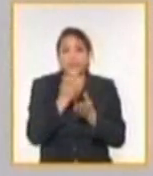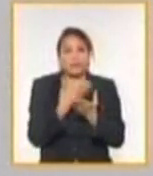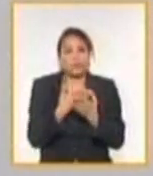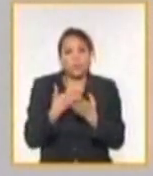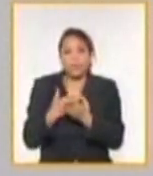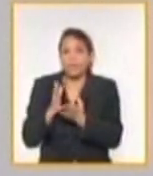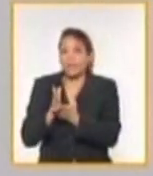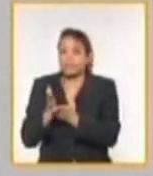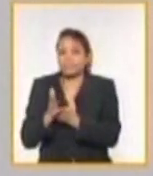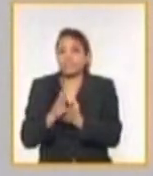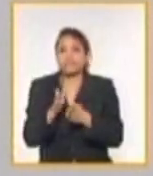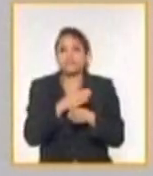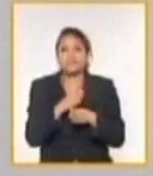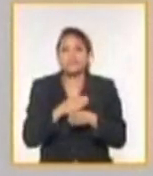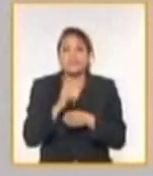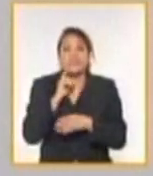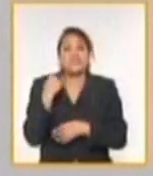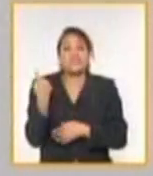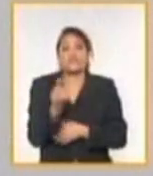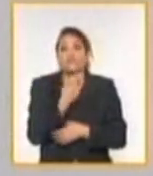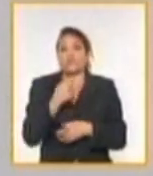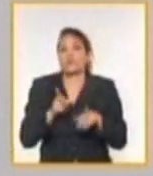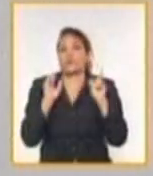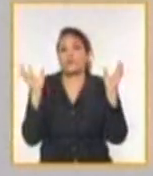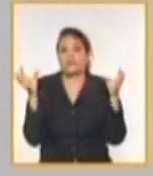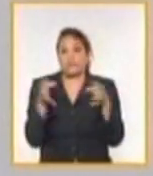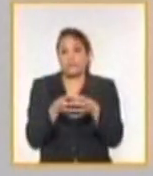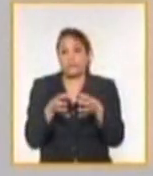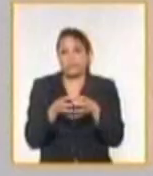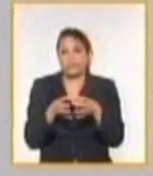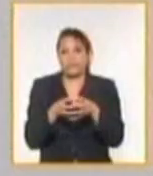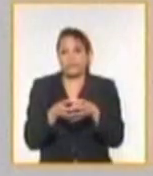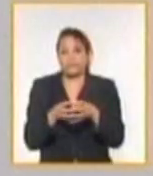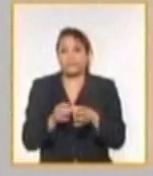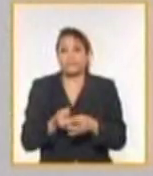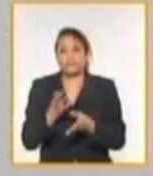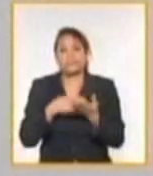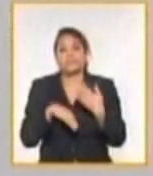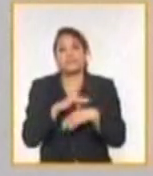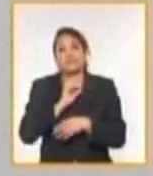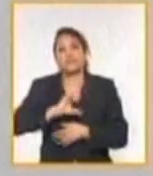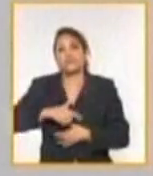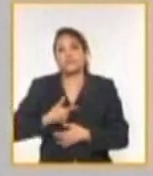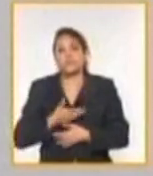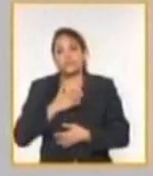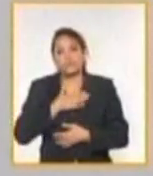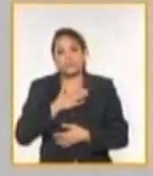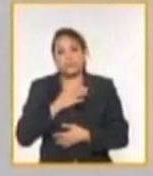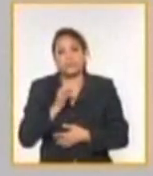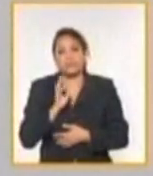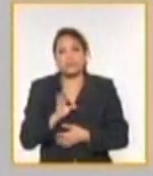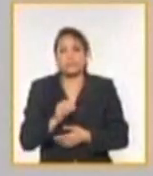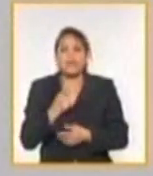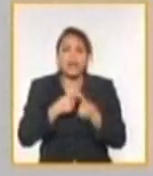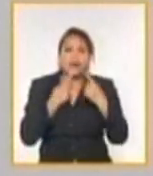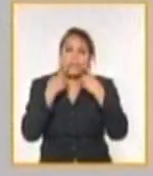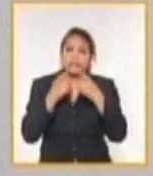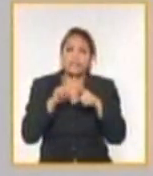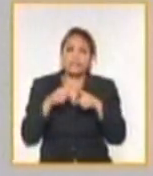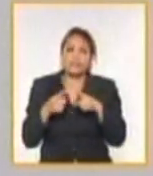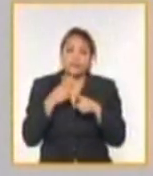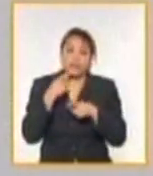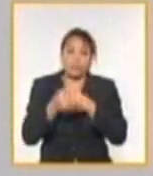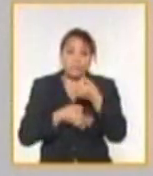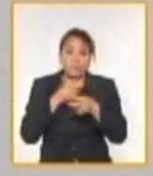con la clarísima visión de que un Ministerio de Cultura, es decir, esto es algo importante porque, como él mismo